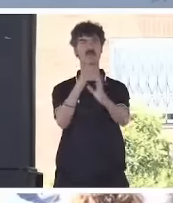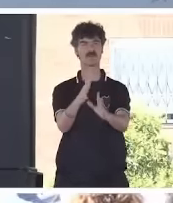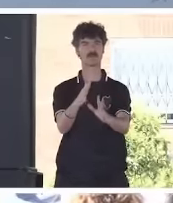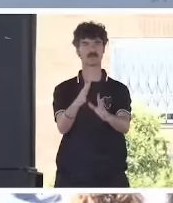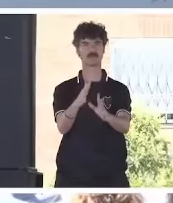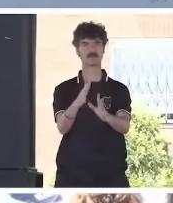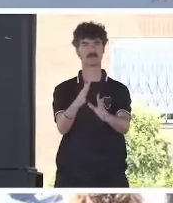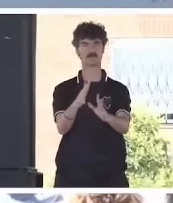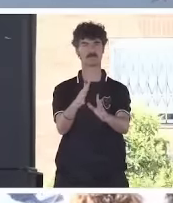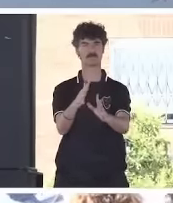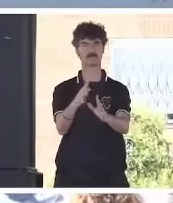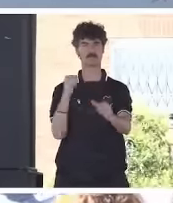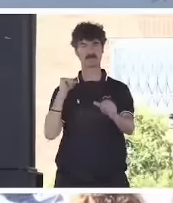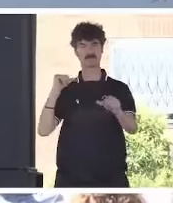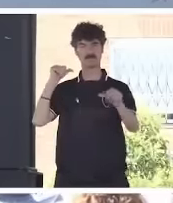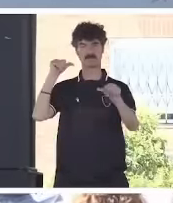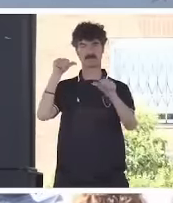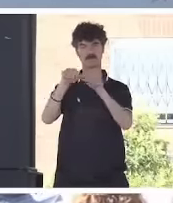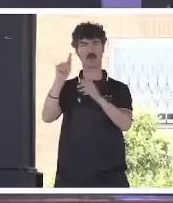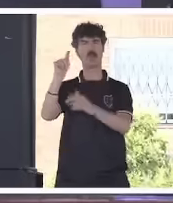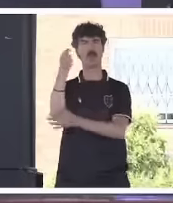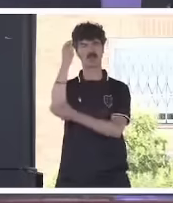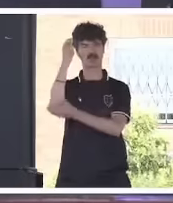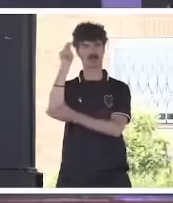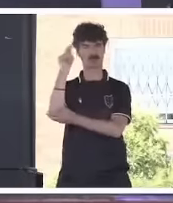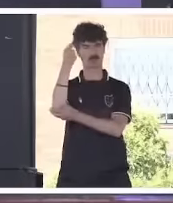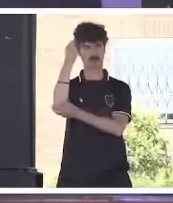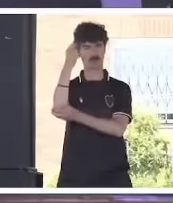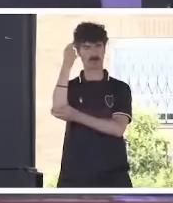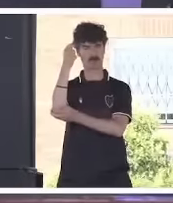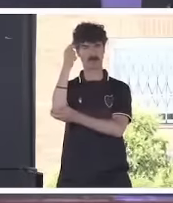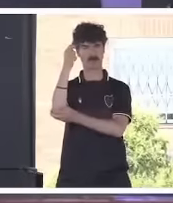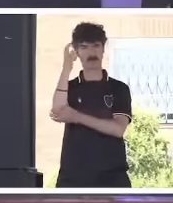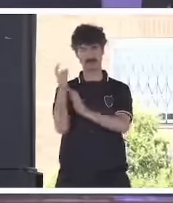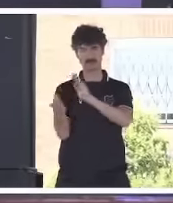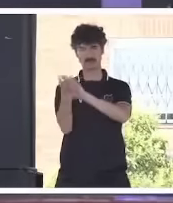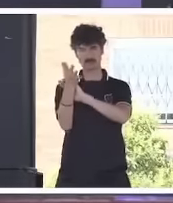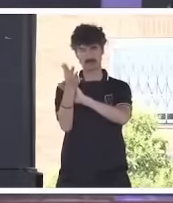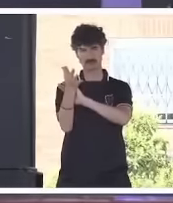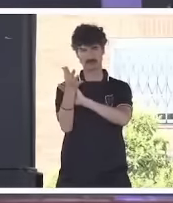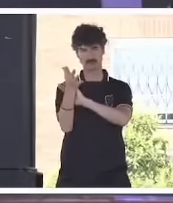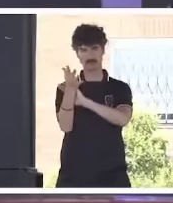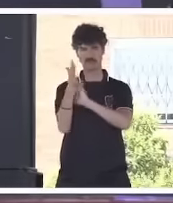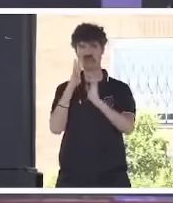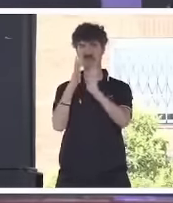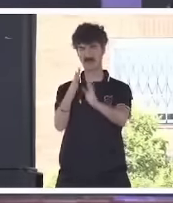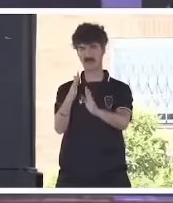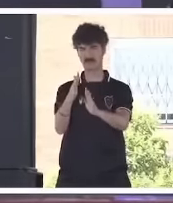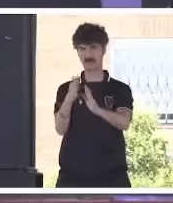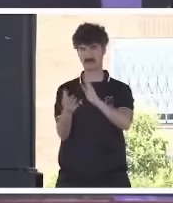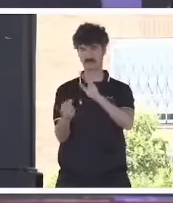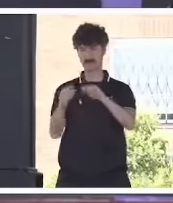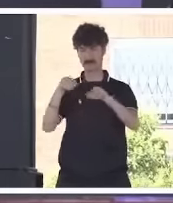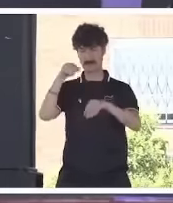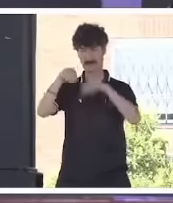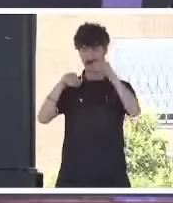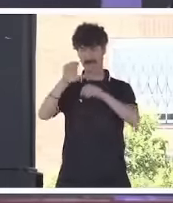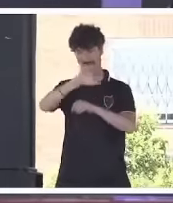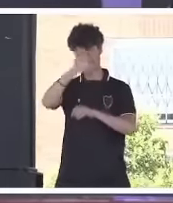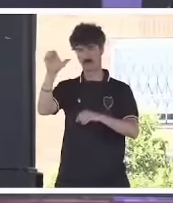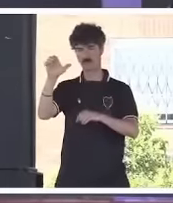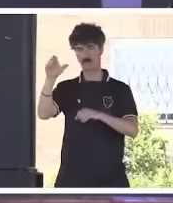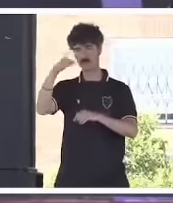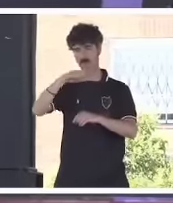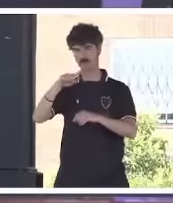10 años de una historia de éxito. Hace 10 años construimos también en unas elecciones europeas una